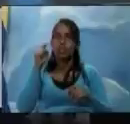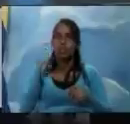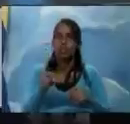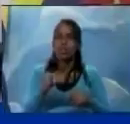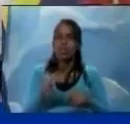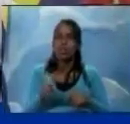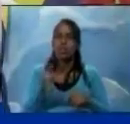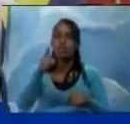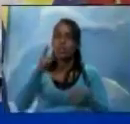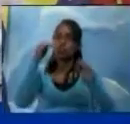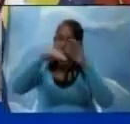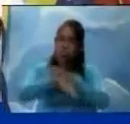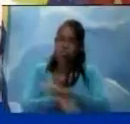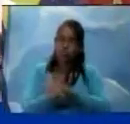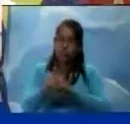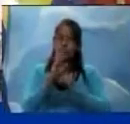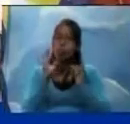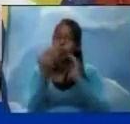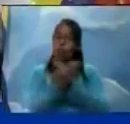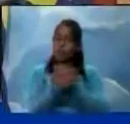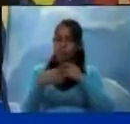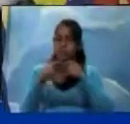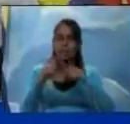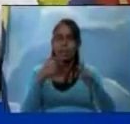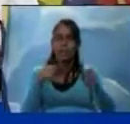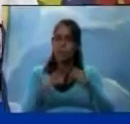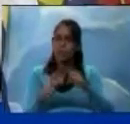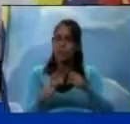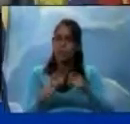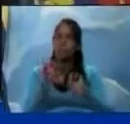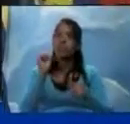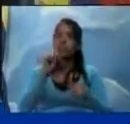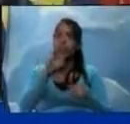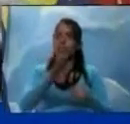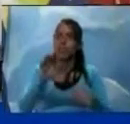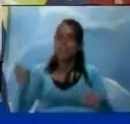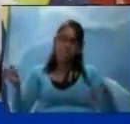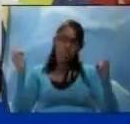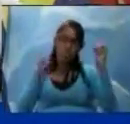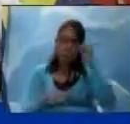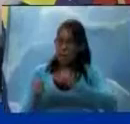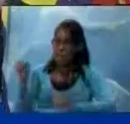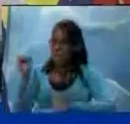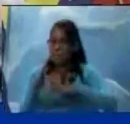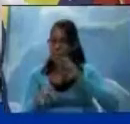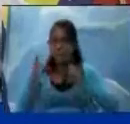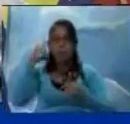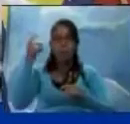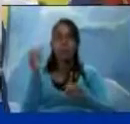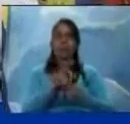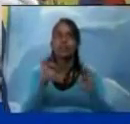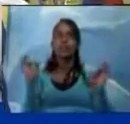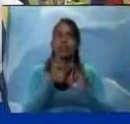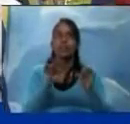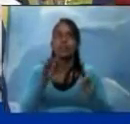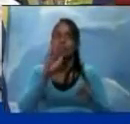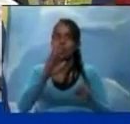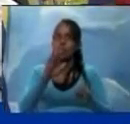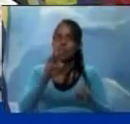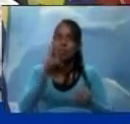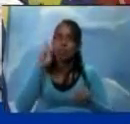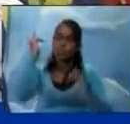enterró su talento. Eso sí, le echó bastante tierra para que nadie se lo fuera